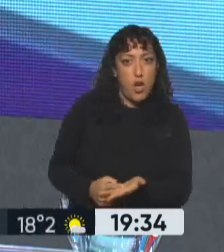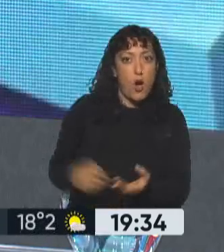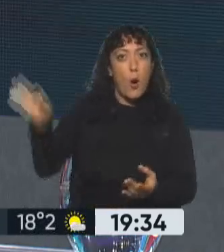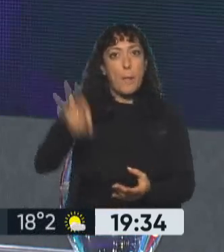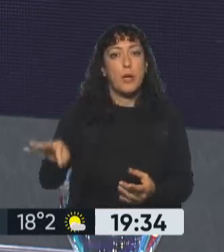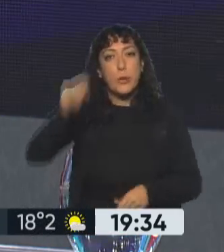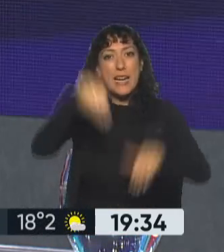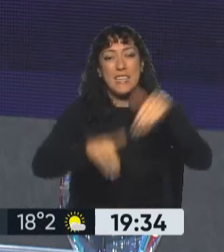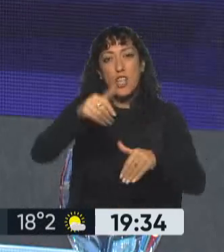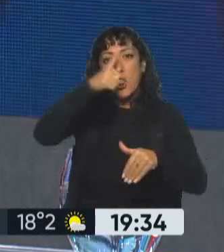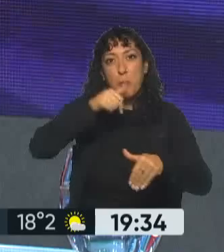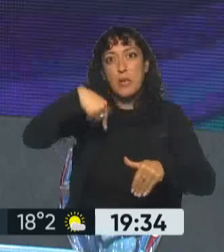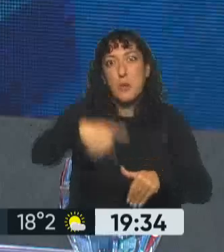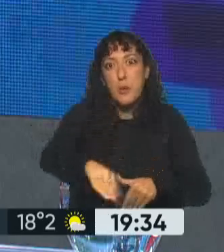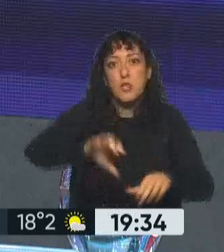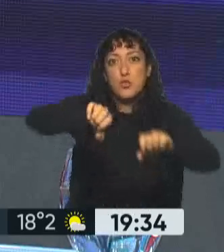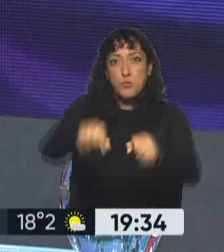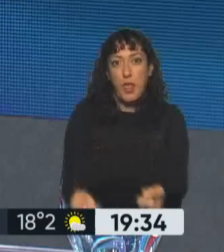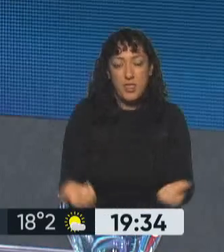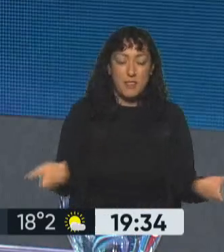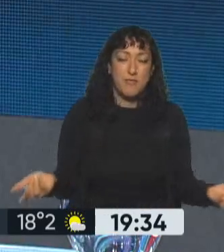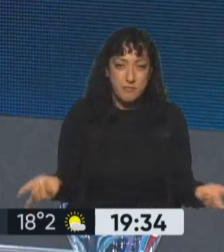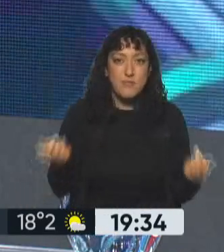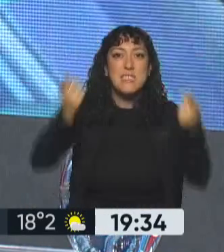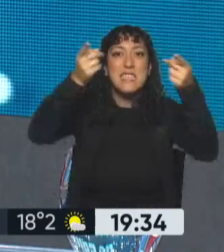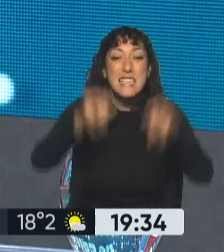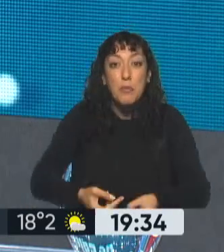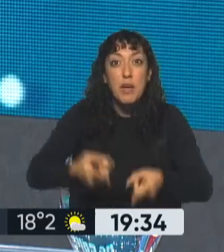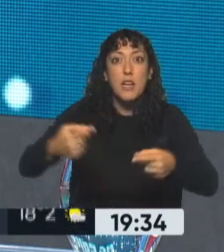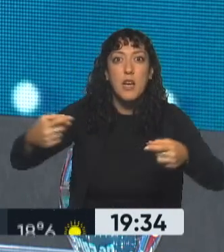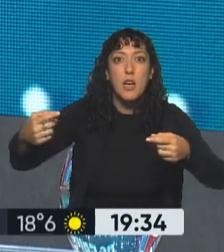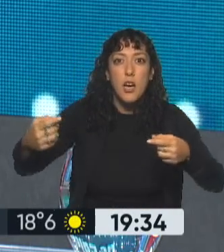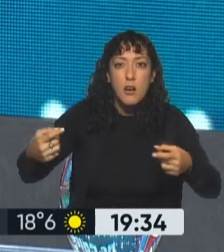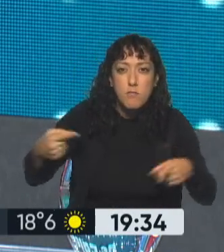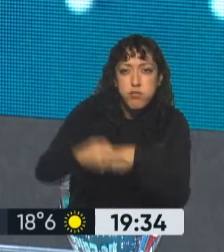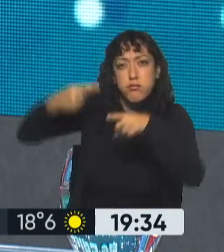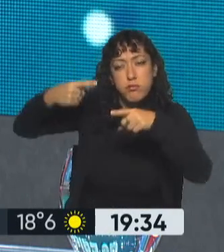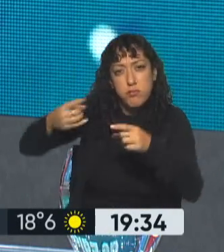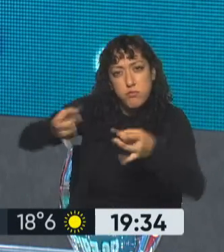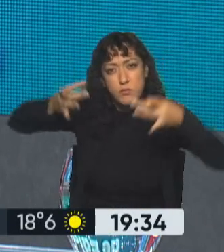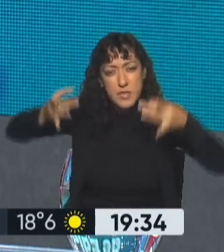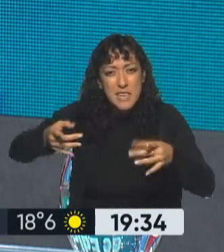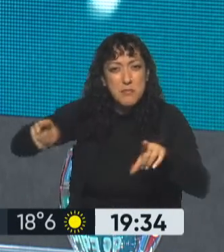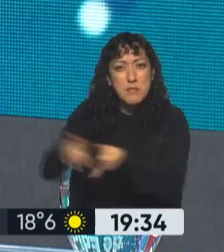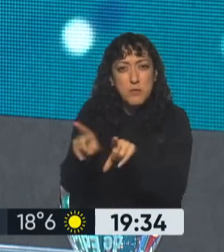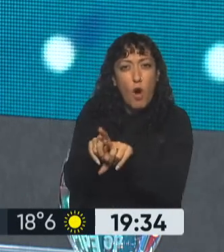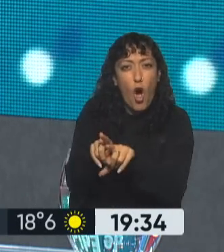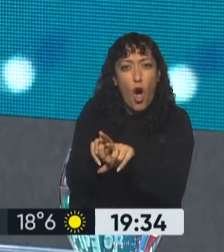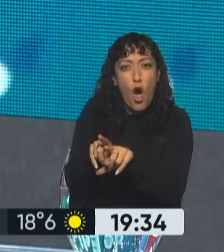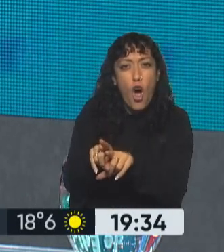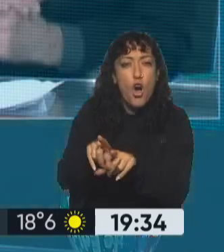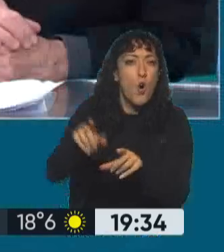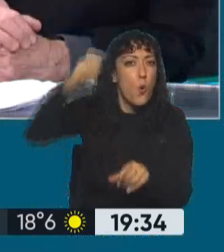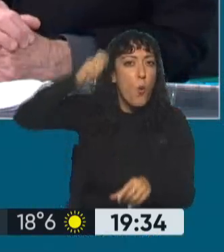elección antes del domingo, que ya se venía, sino además para evitar la confrontación con Lorenzetti, que deja trascender, no estaba de acuerdo con esta